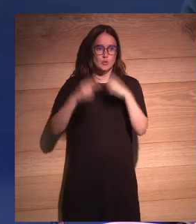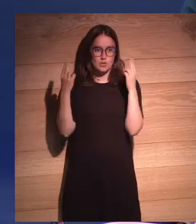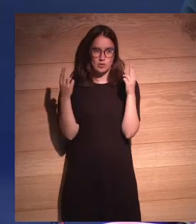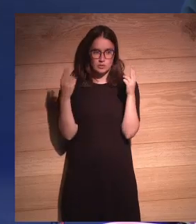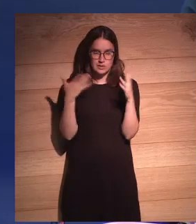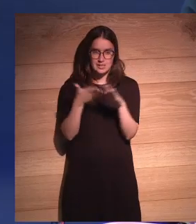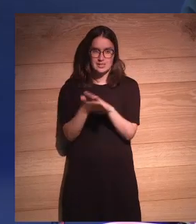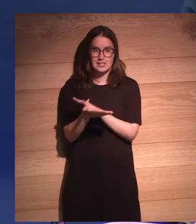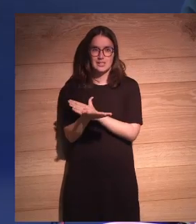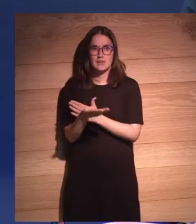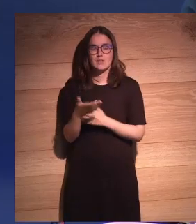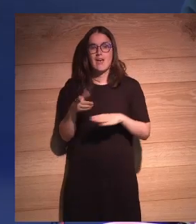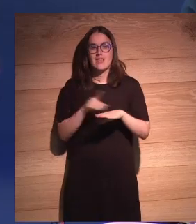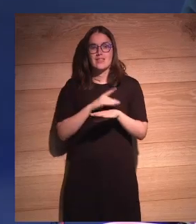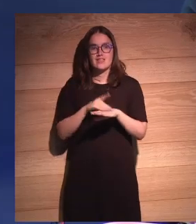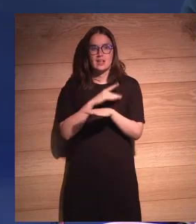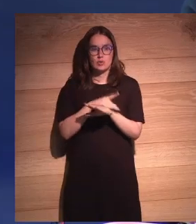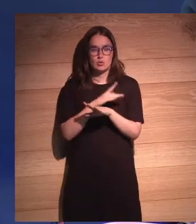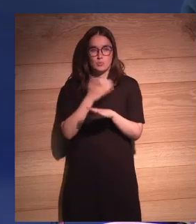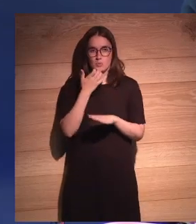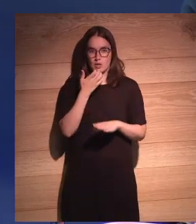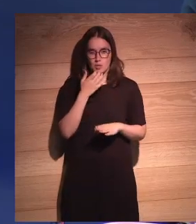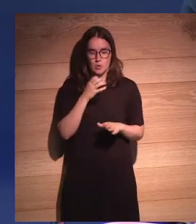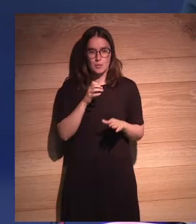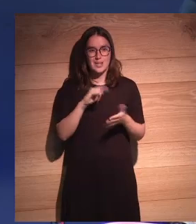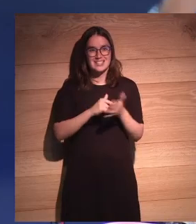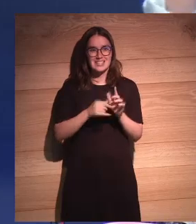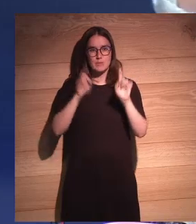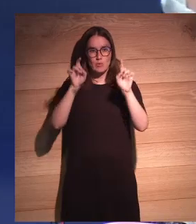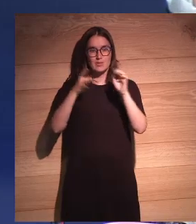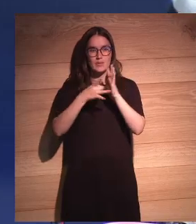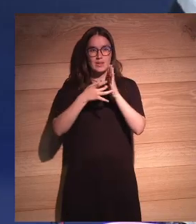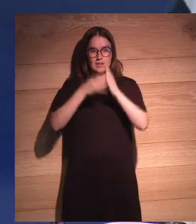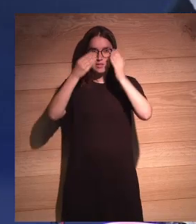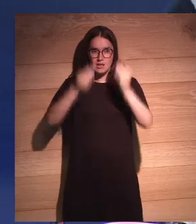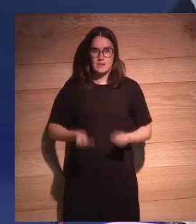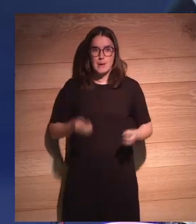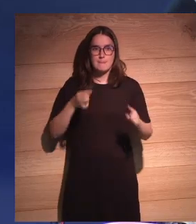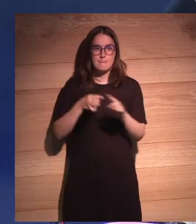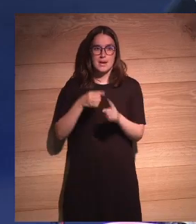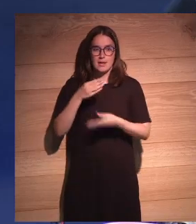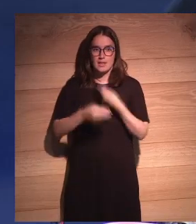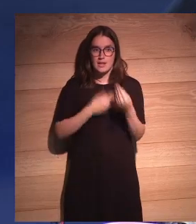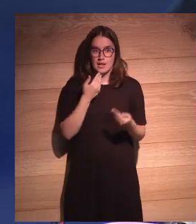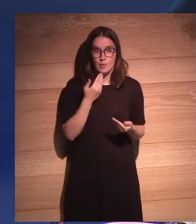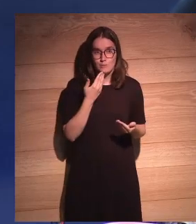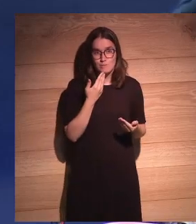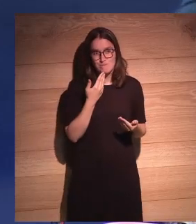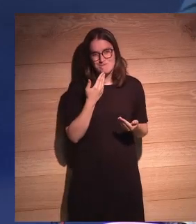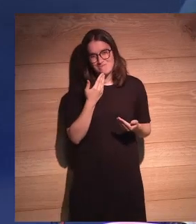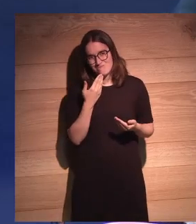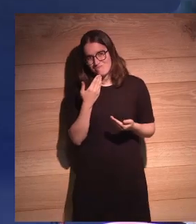es decir, datos custodiados, por ejemplo, por el sistema educativo de suficiente calidad como para poder intervenir, no